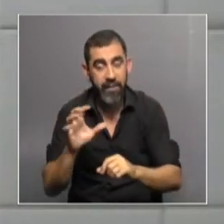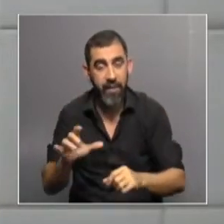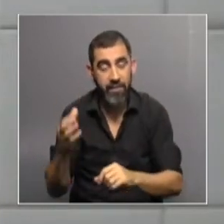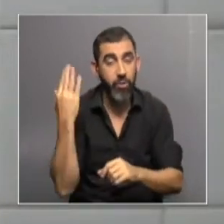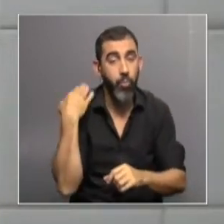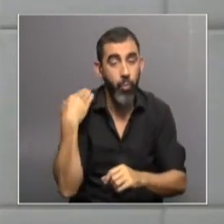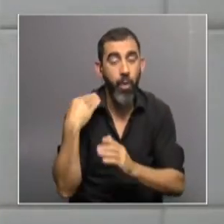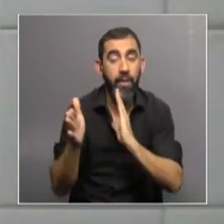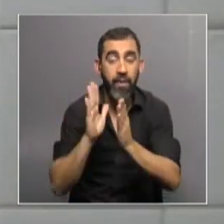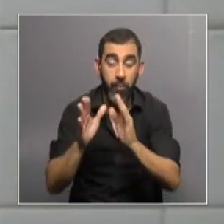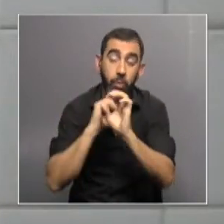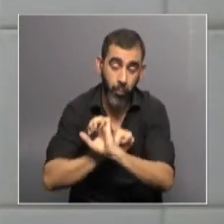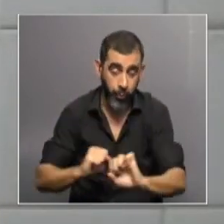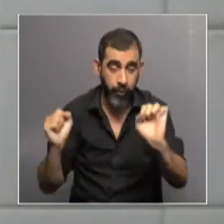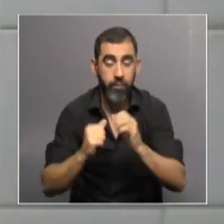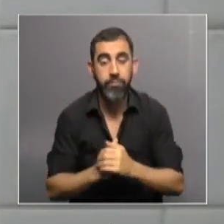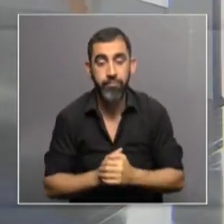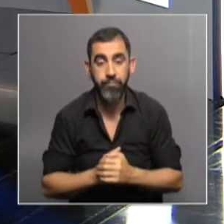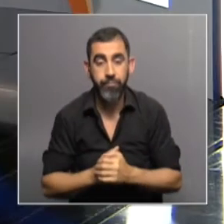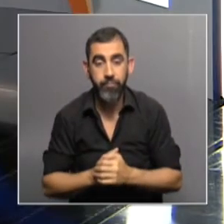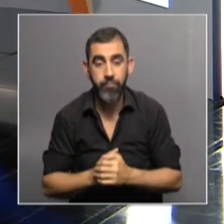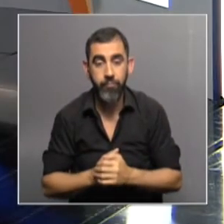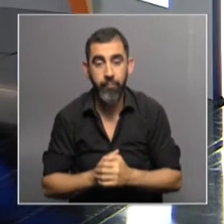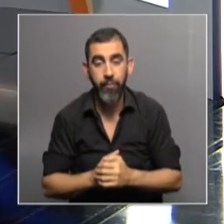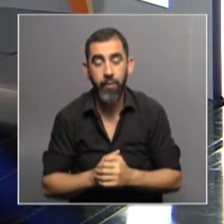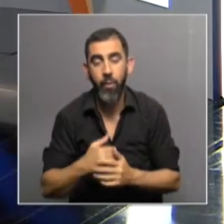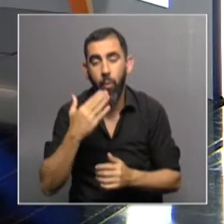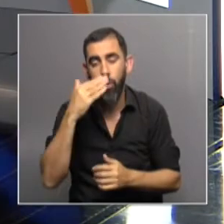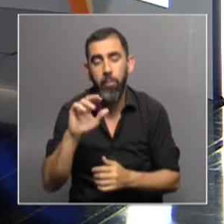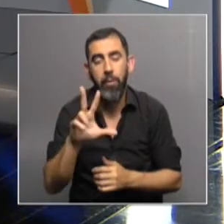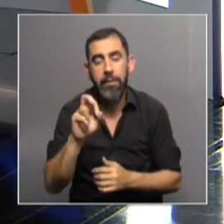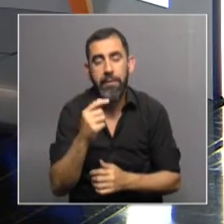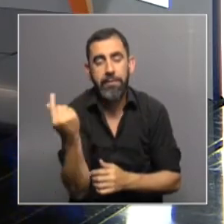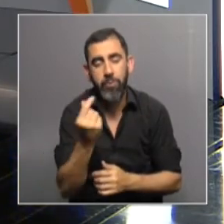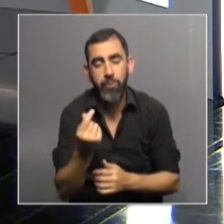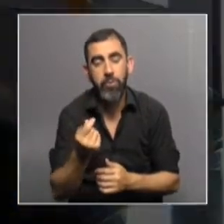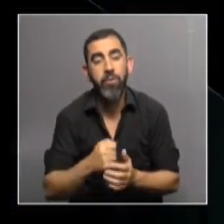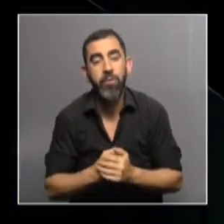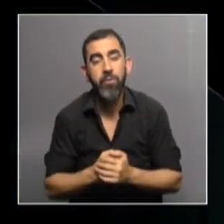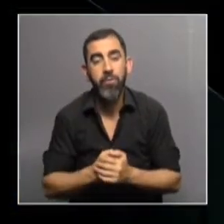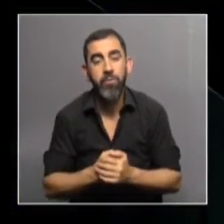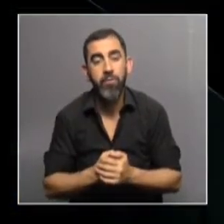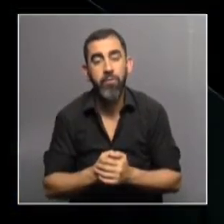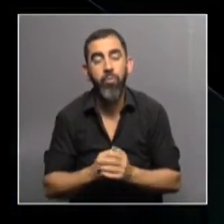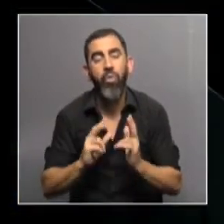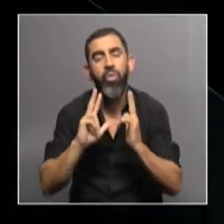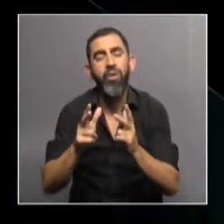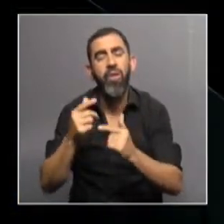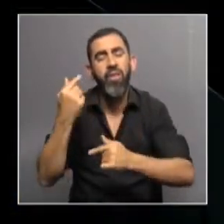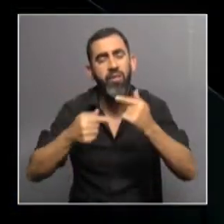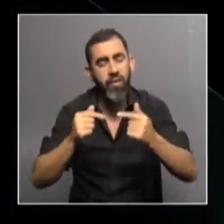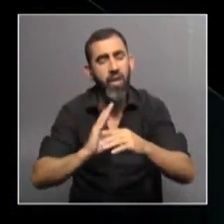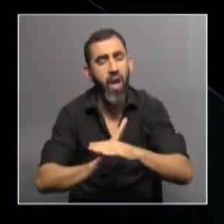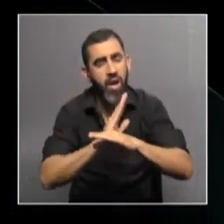a tratamientos inmunoterapicos Mauricio en los últimos 30 segundos porque ya estamos al borde del tiempo cuando tú hablabas de las diferencias de